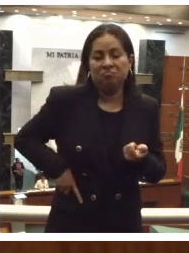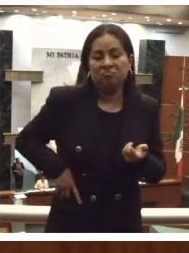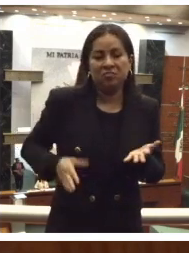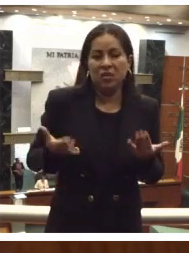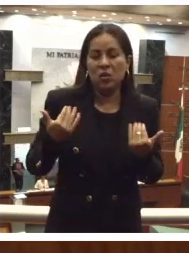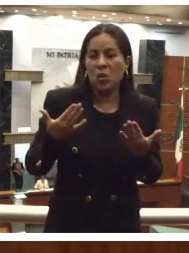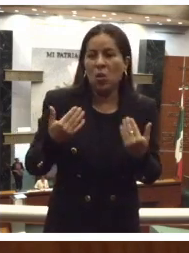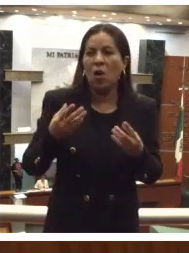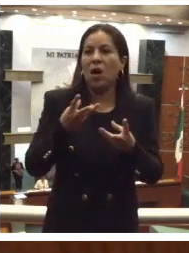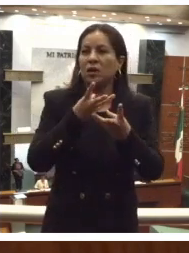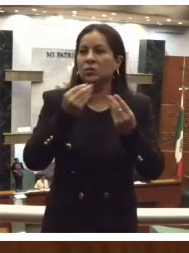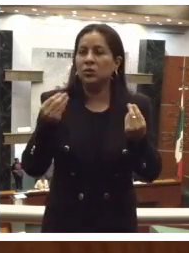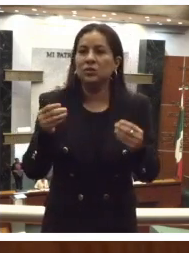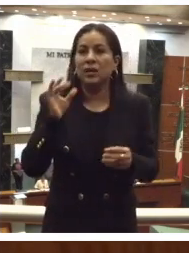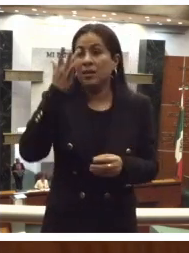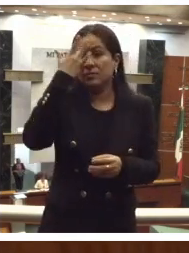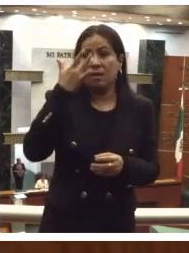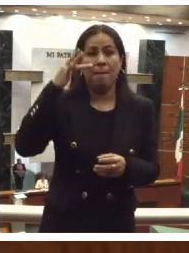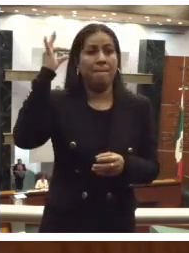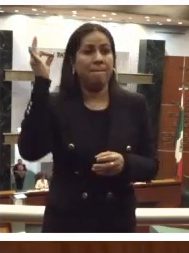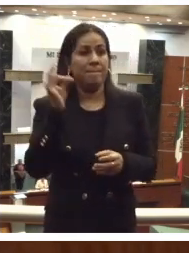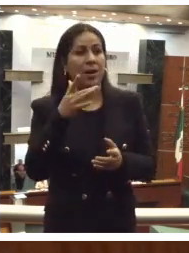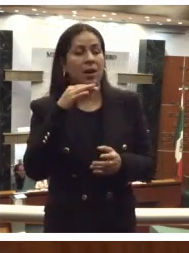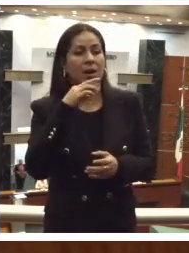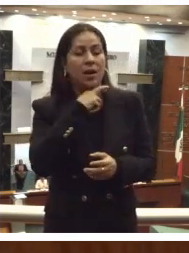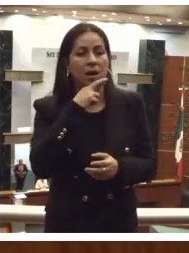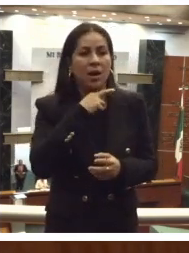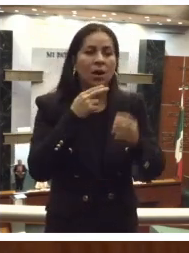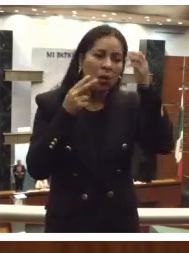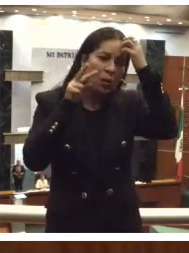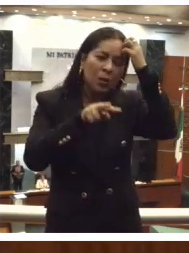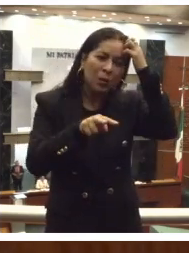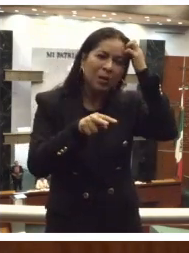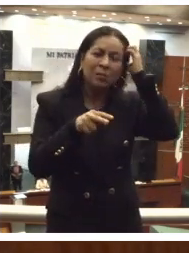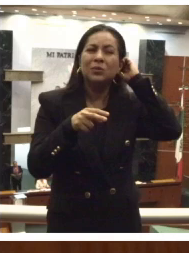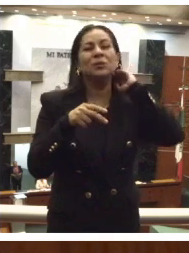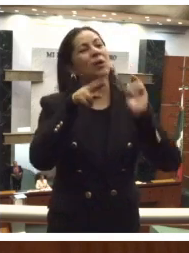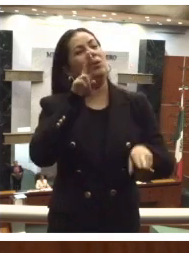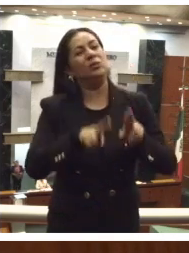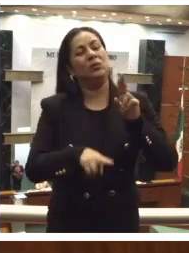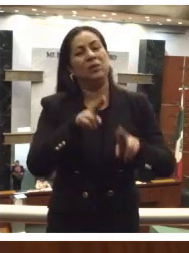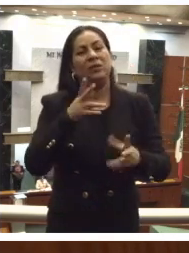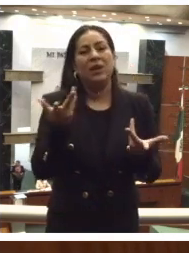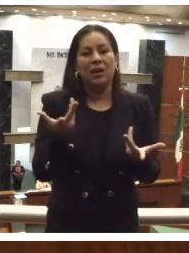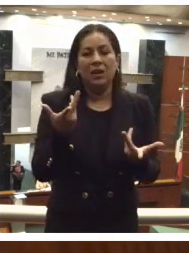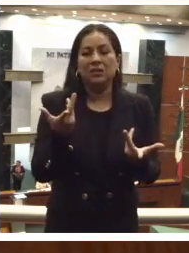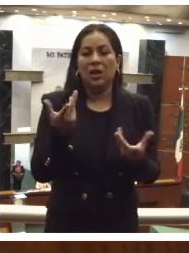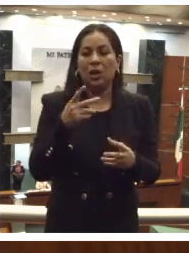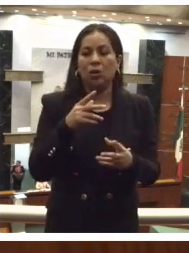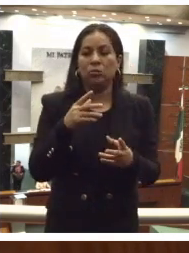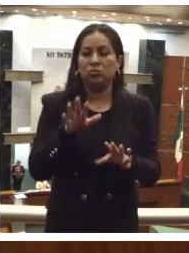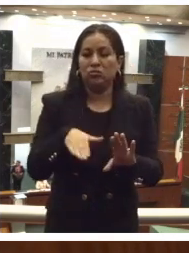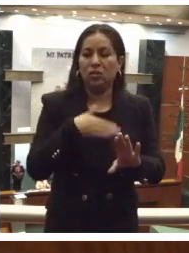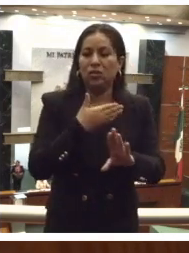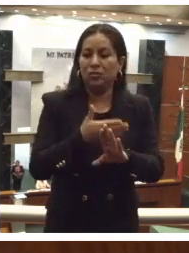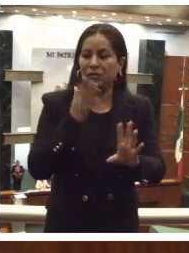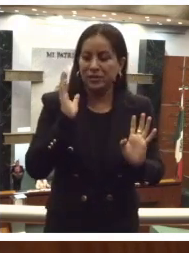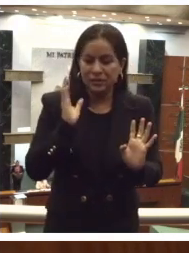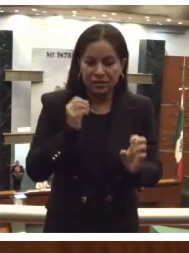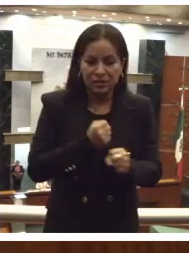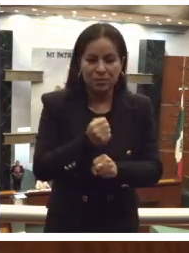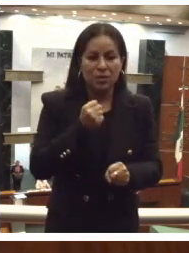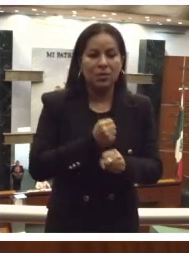hay soluciones mágicas a corto plazo, hoy vemos que los indicadores relativos a los principales delitos de alto